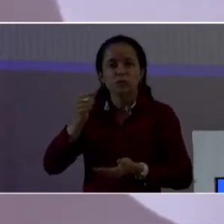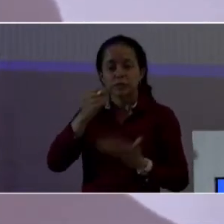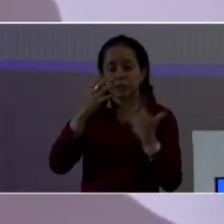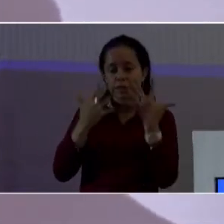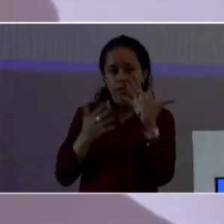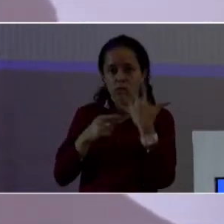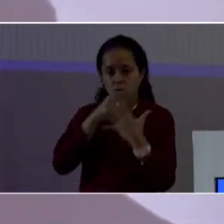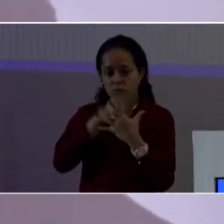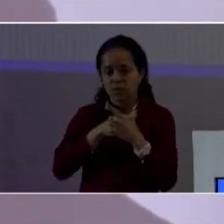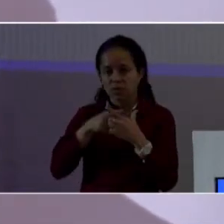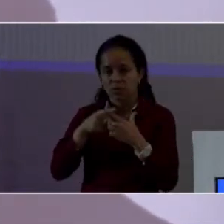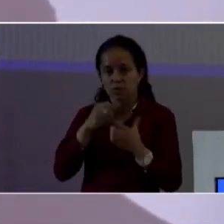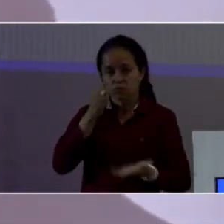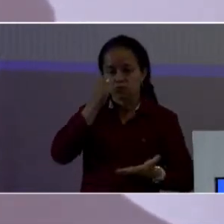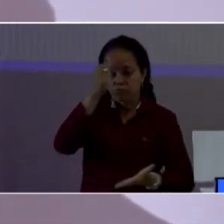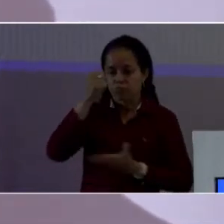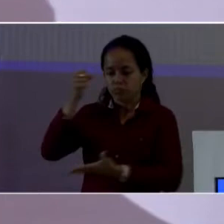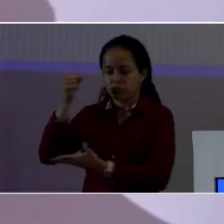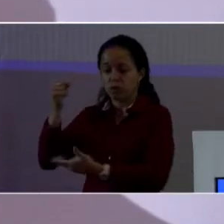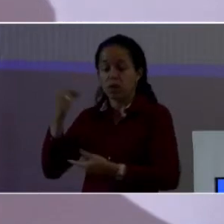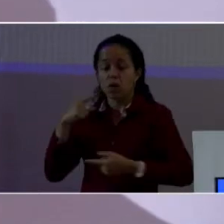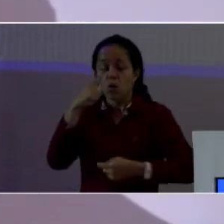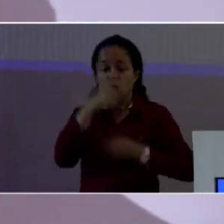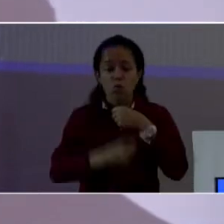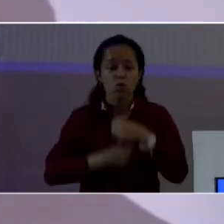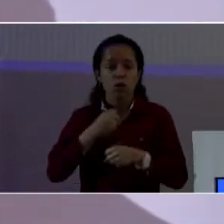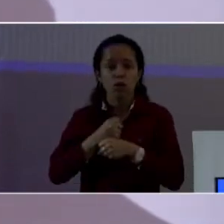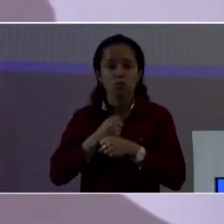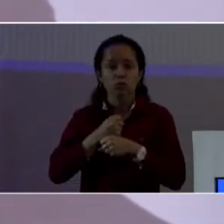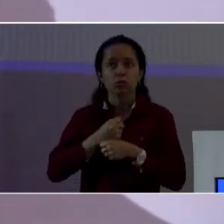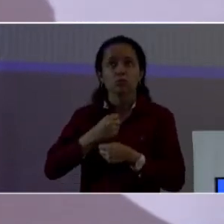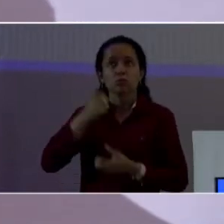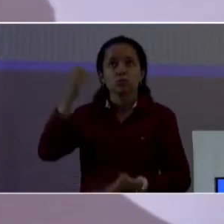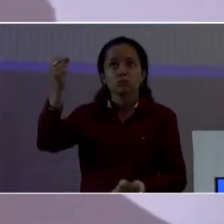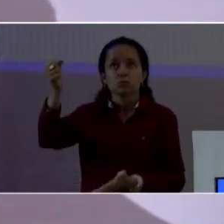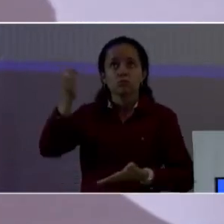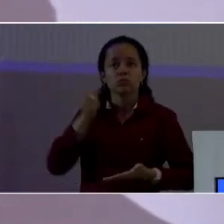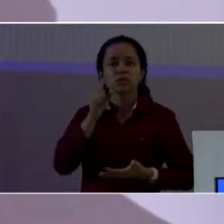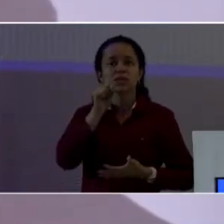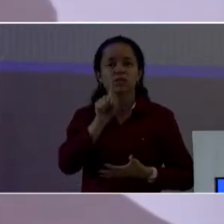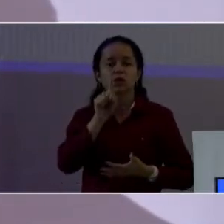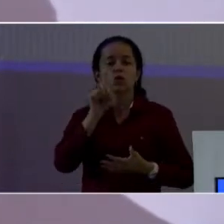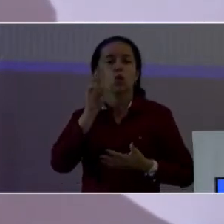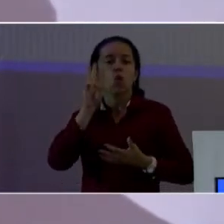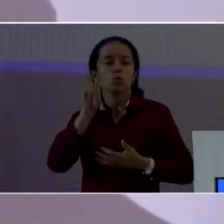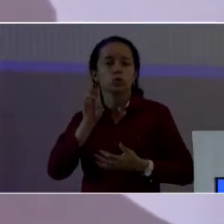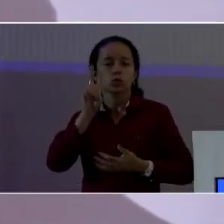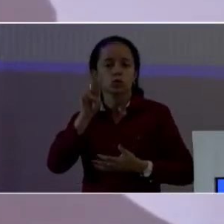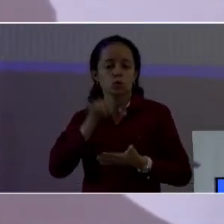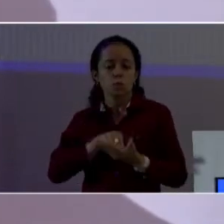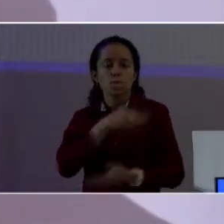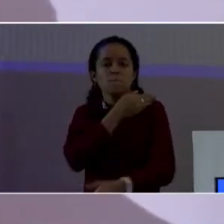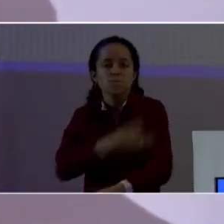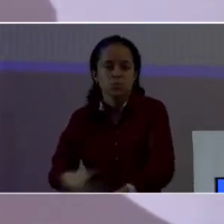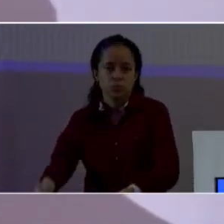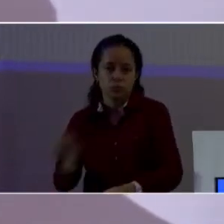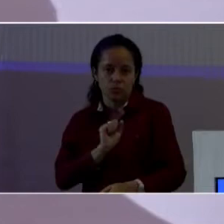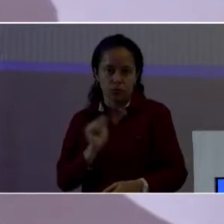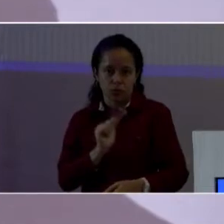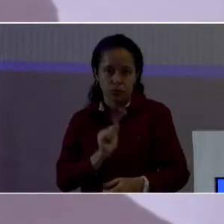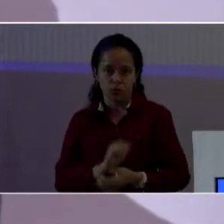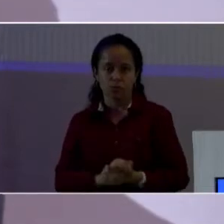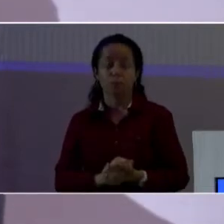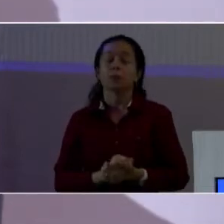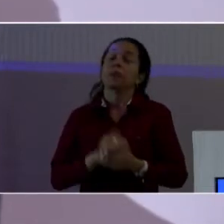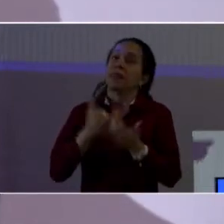presupuestales y terminamos el año fiscal con una apropiación final de 182 mil millones de pesos. Ahora